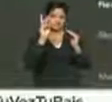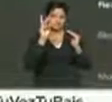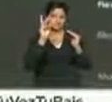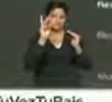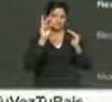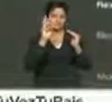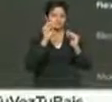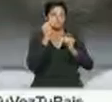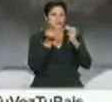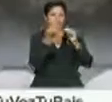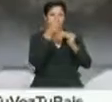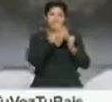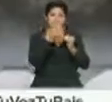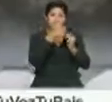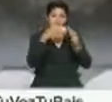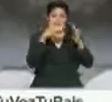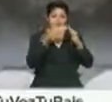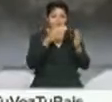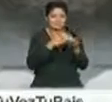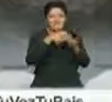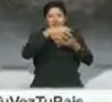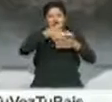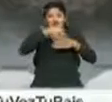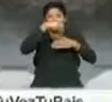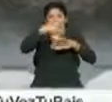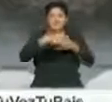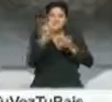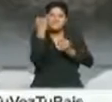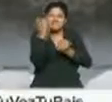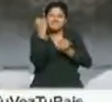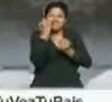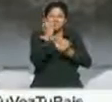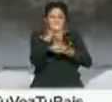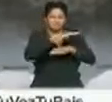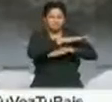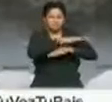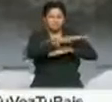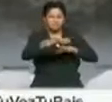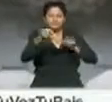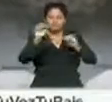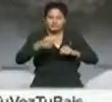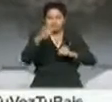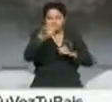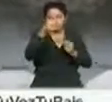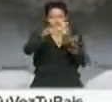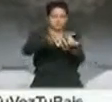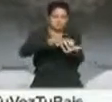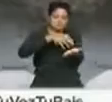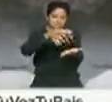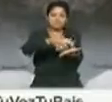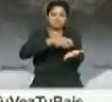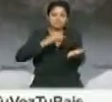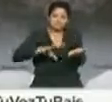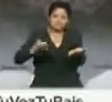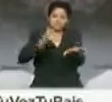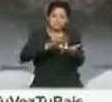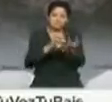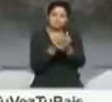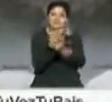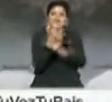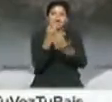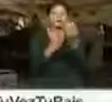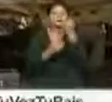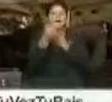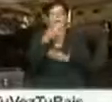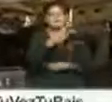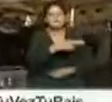hay espacios productivos, espacios de donde se puede generar alimentos para la gente de